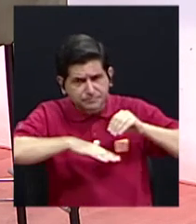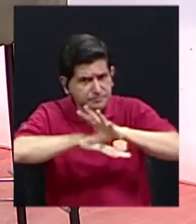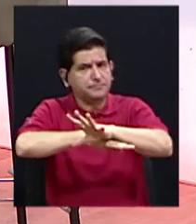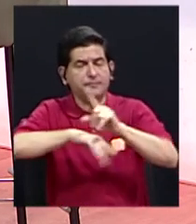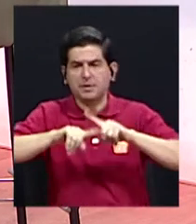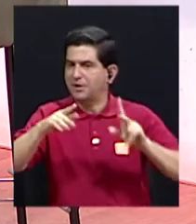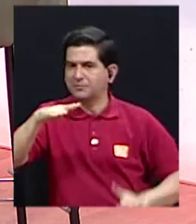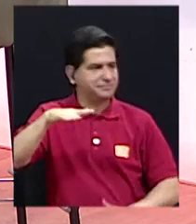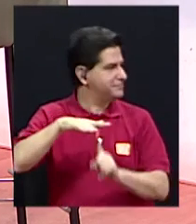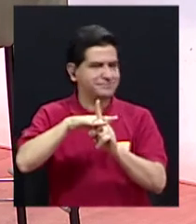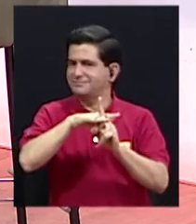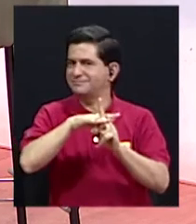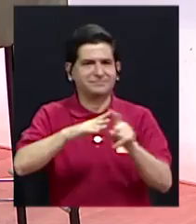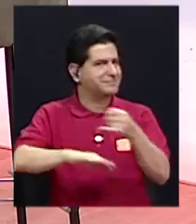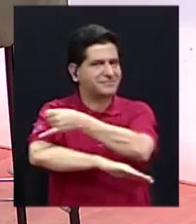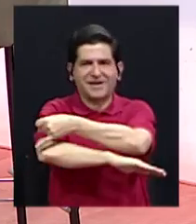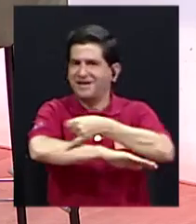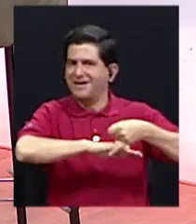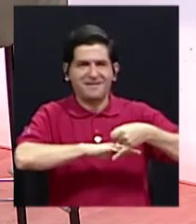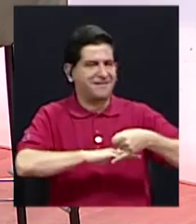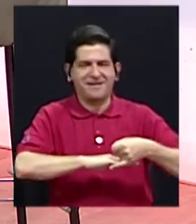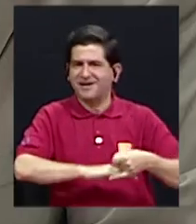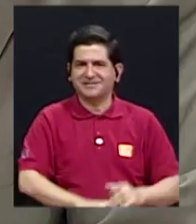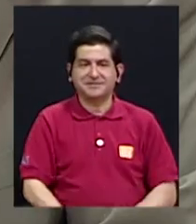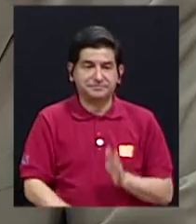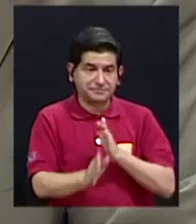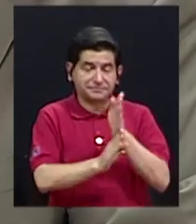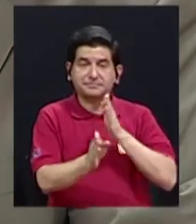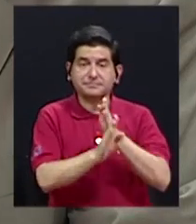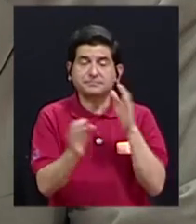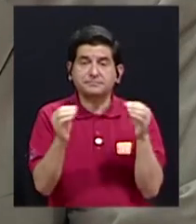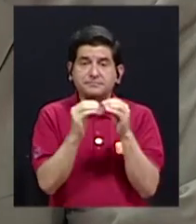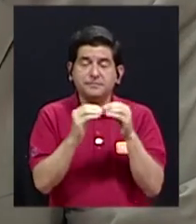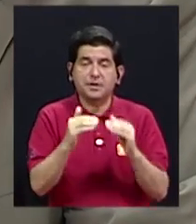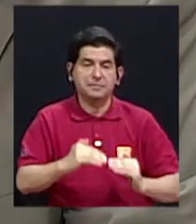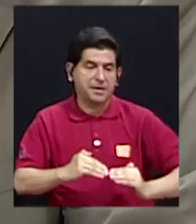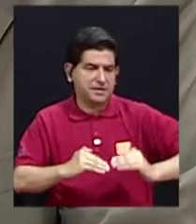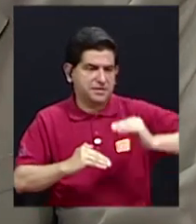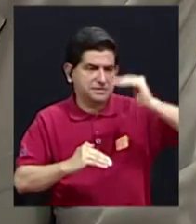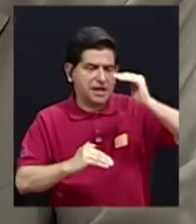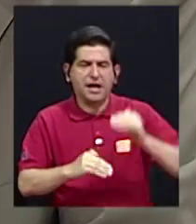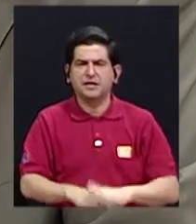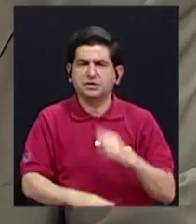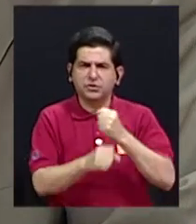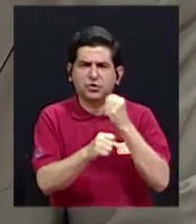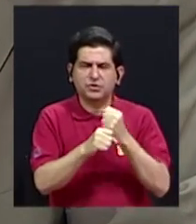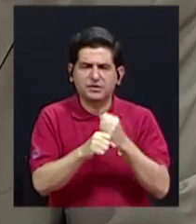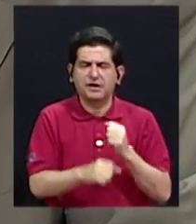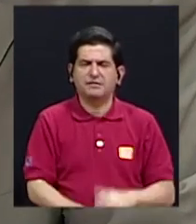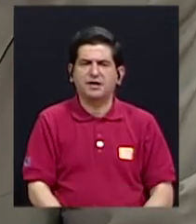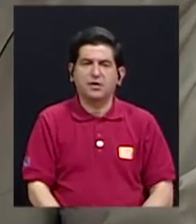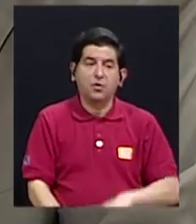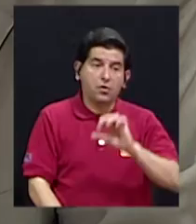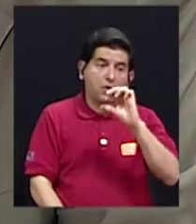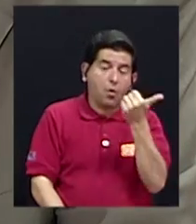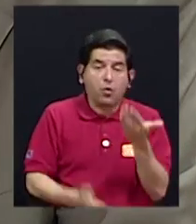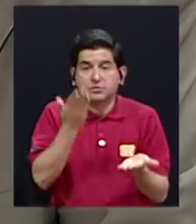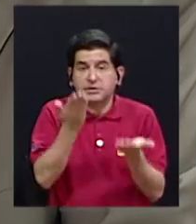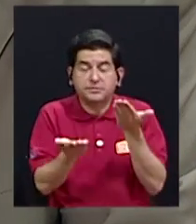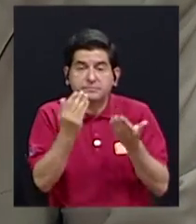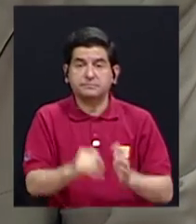no aparecen las ingenierías dentro de las carreras con más alta ocupación y hay otras que